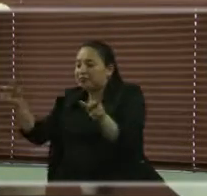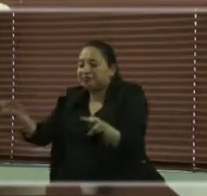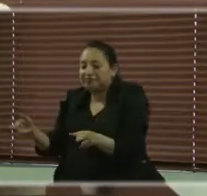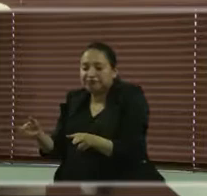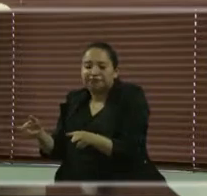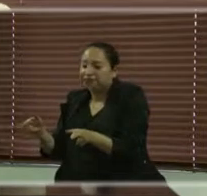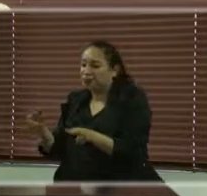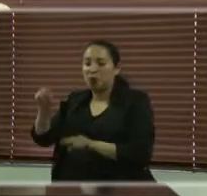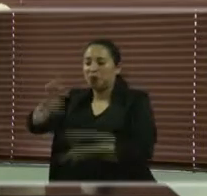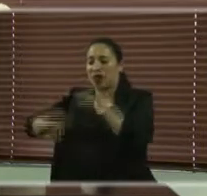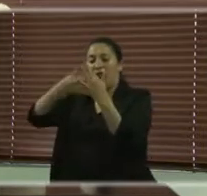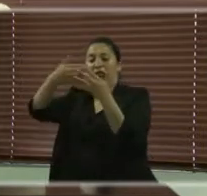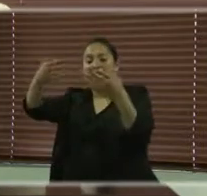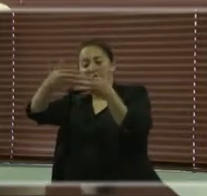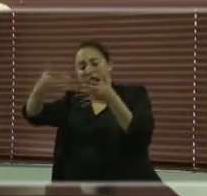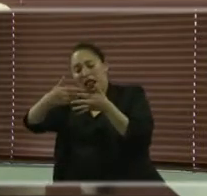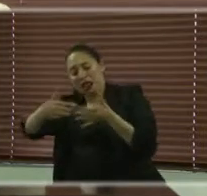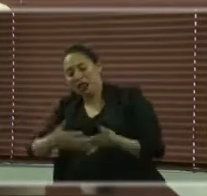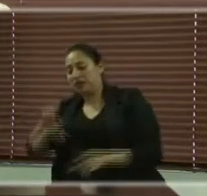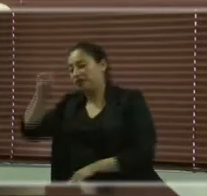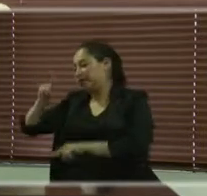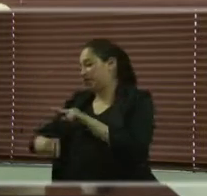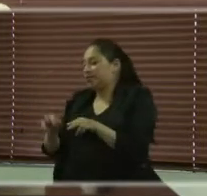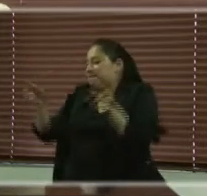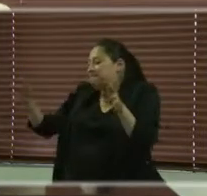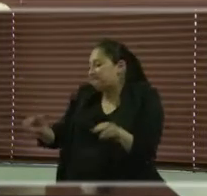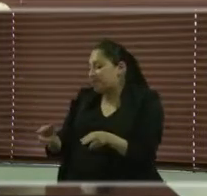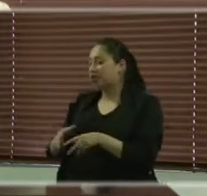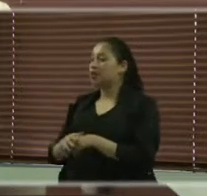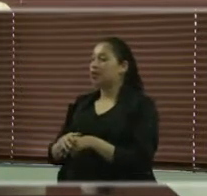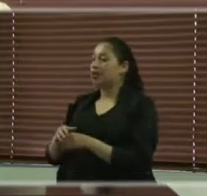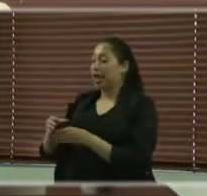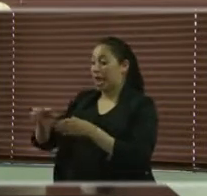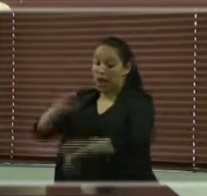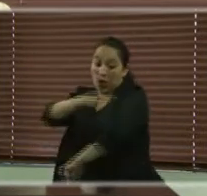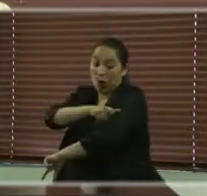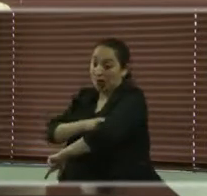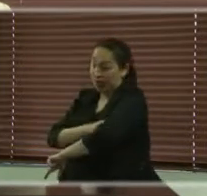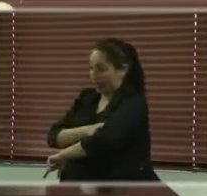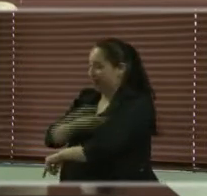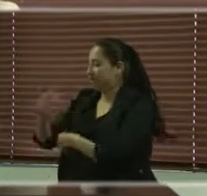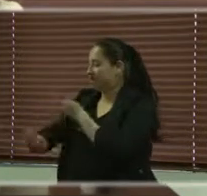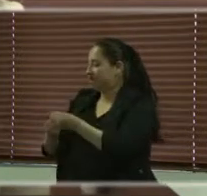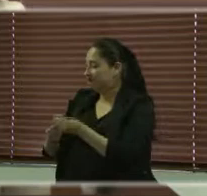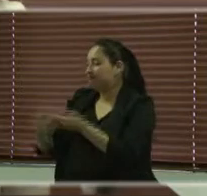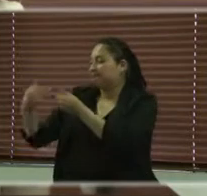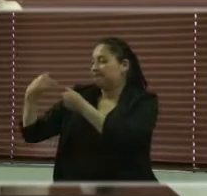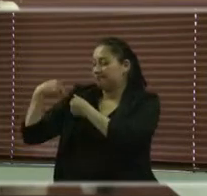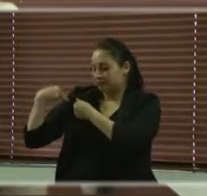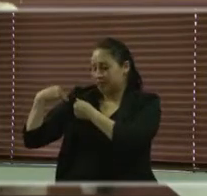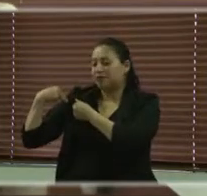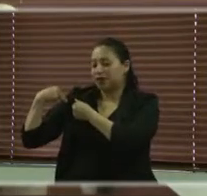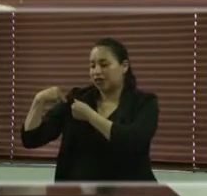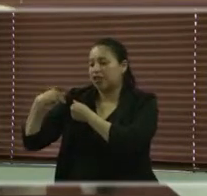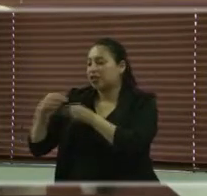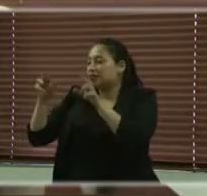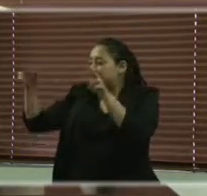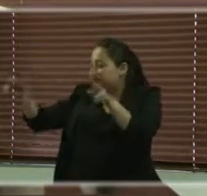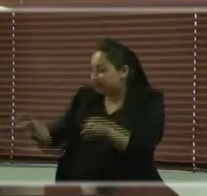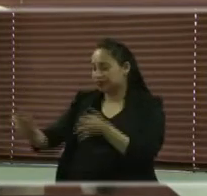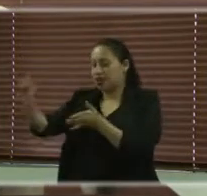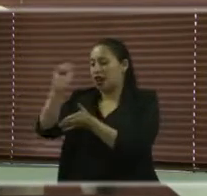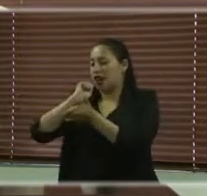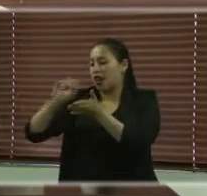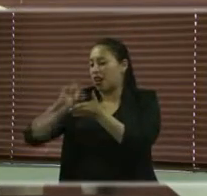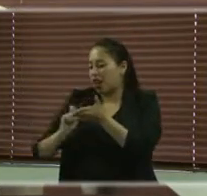priorizan los temas que el comité quiere abordar dentro de ese comentario general se hace digamos un bosquejo de de la estructura